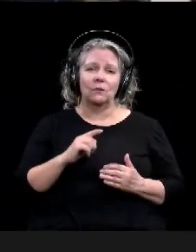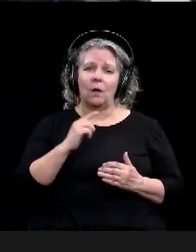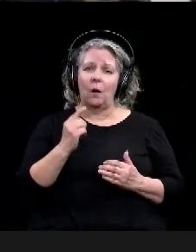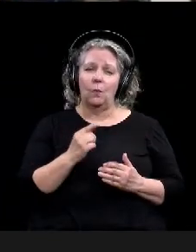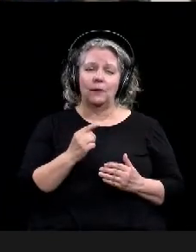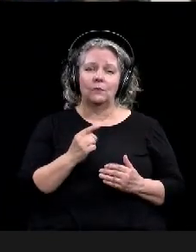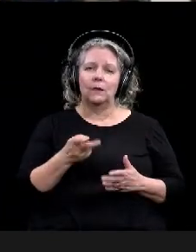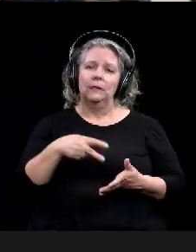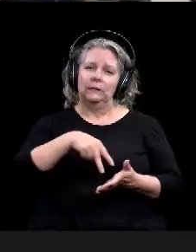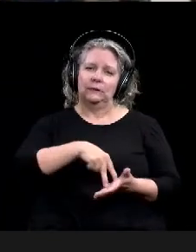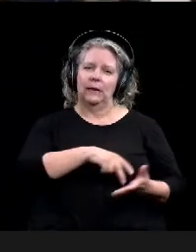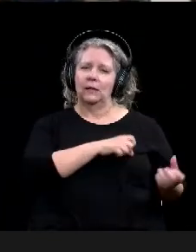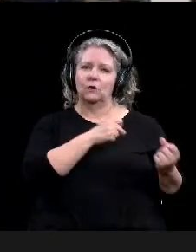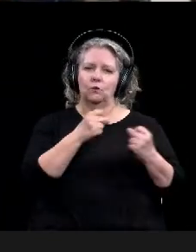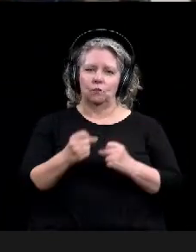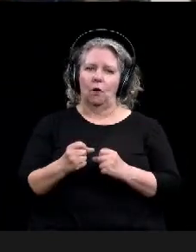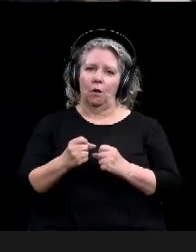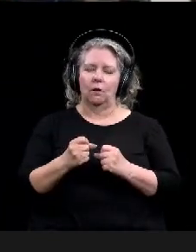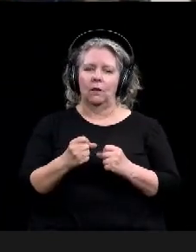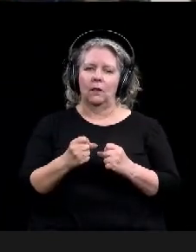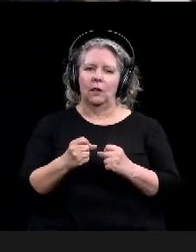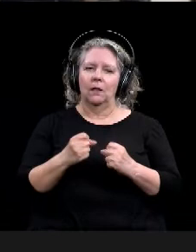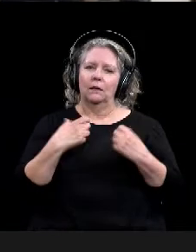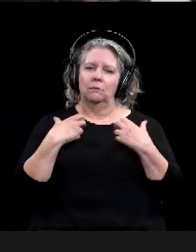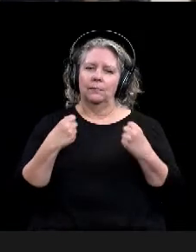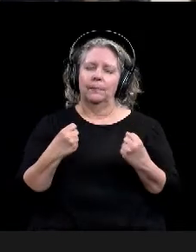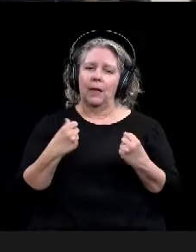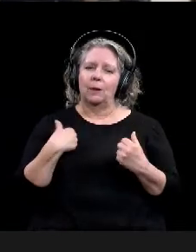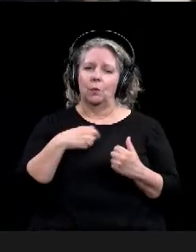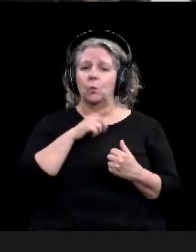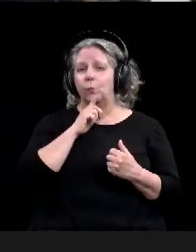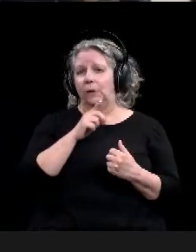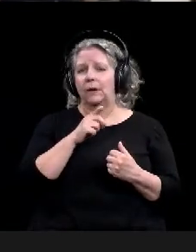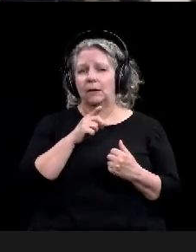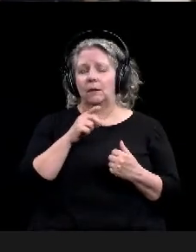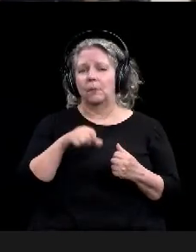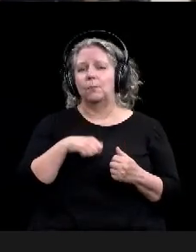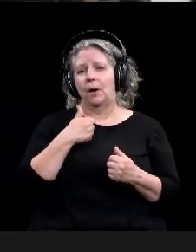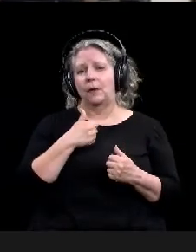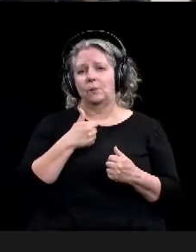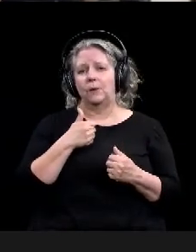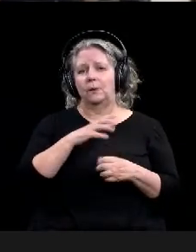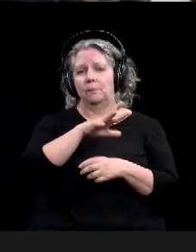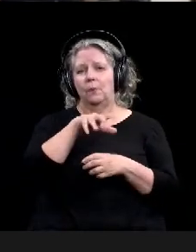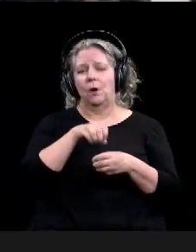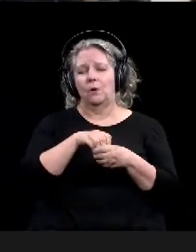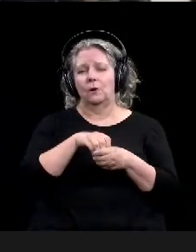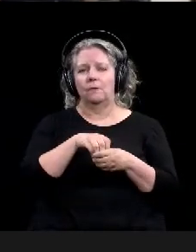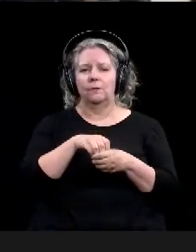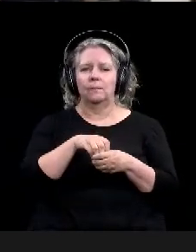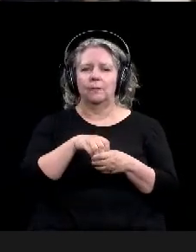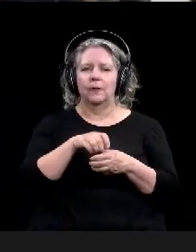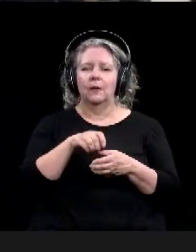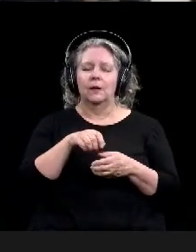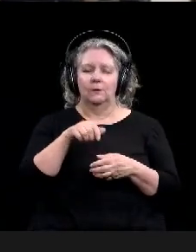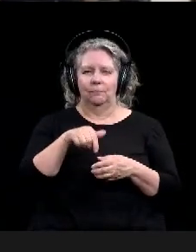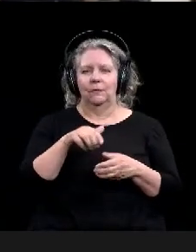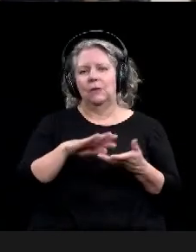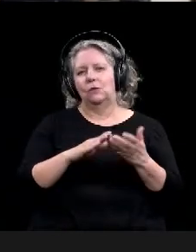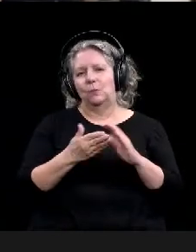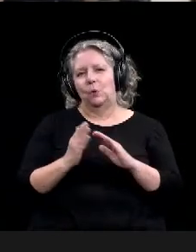estamos muy unidos y diligentes y estoy muy orgulloso de ser parte de esta comunidad aquí en